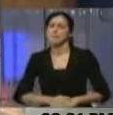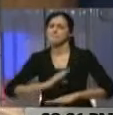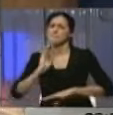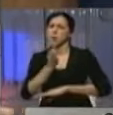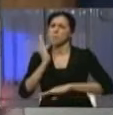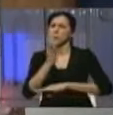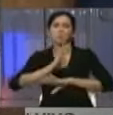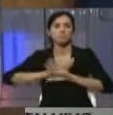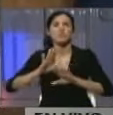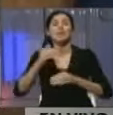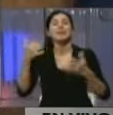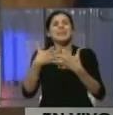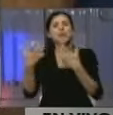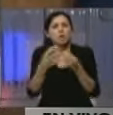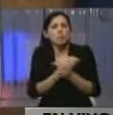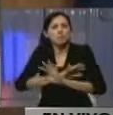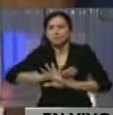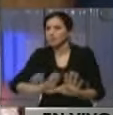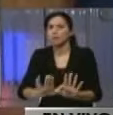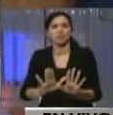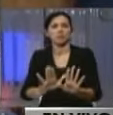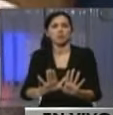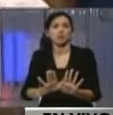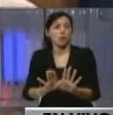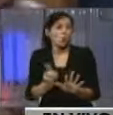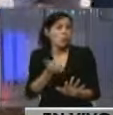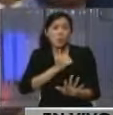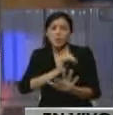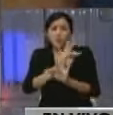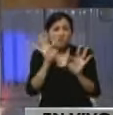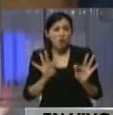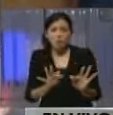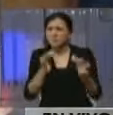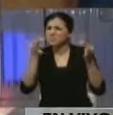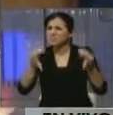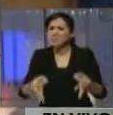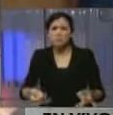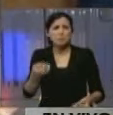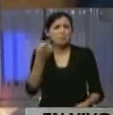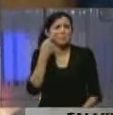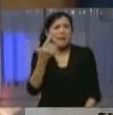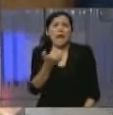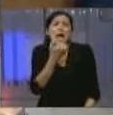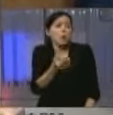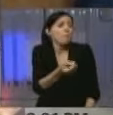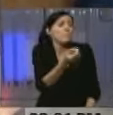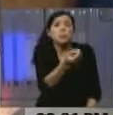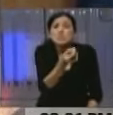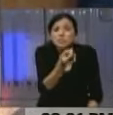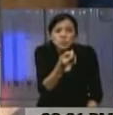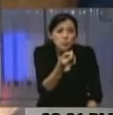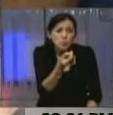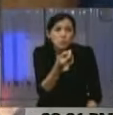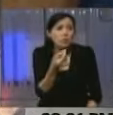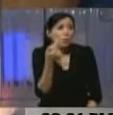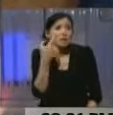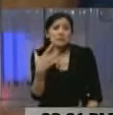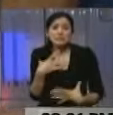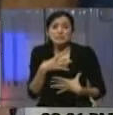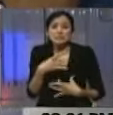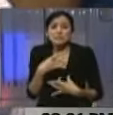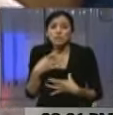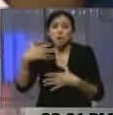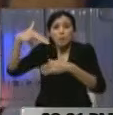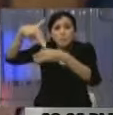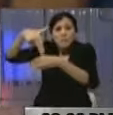económica y eliminar cualquier vestigio, presidente, porque siempre se asoma vestigio de rentismo petrolero. Siempre